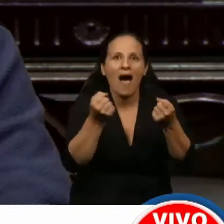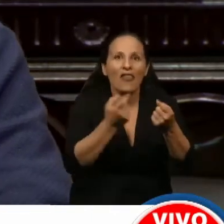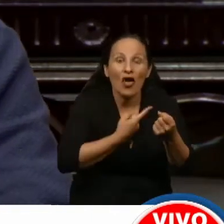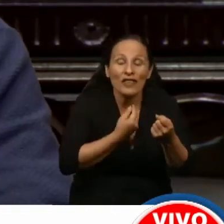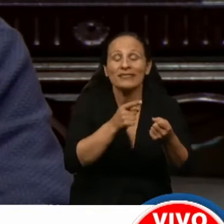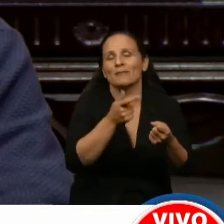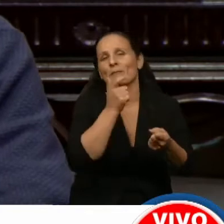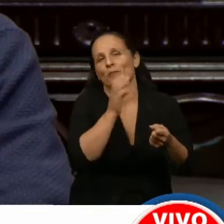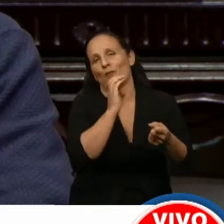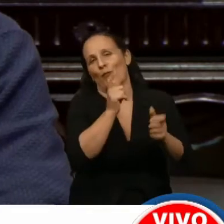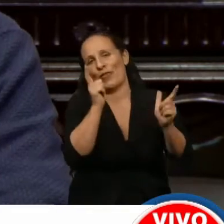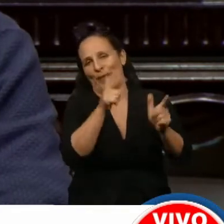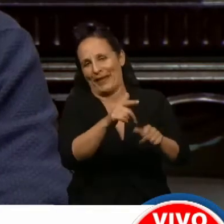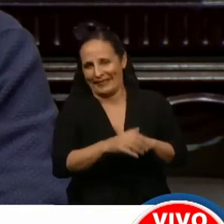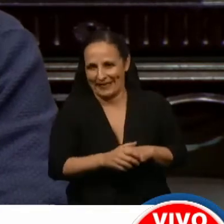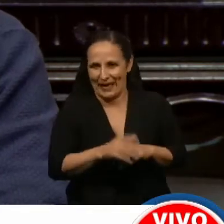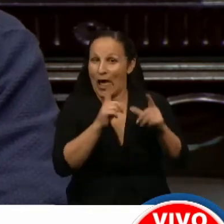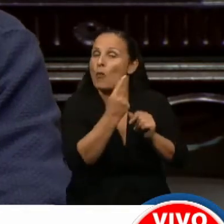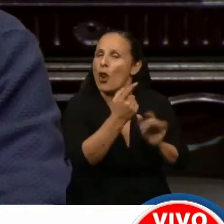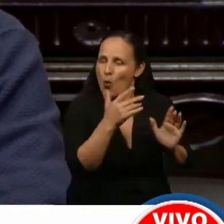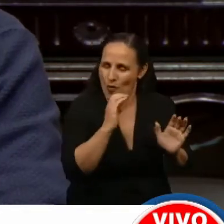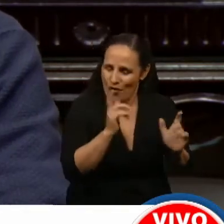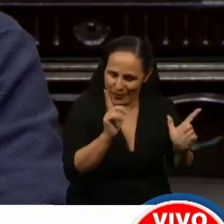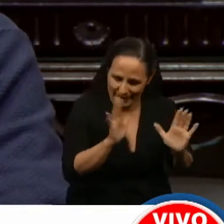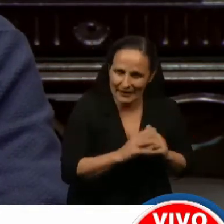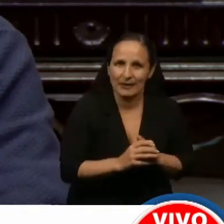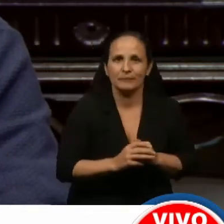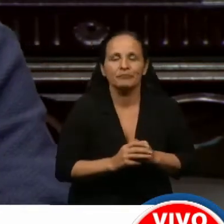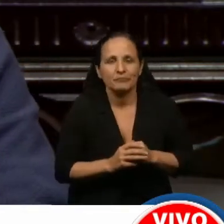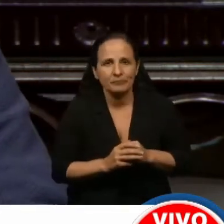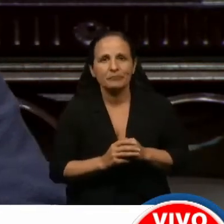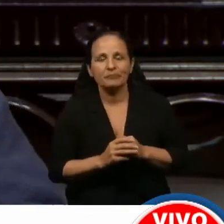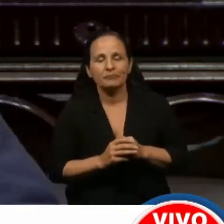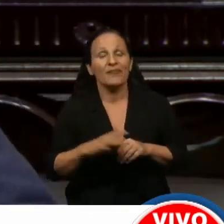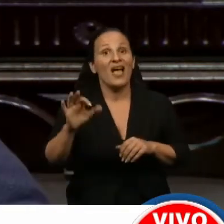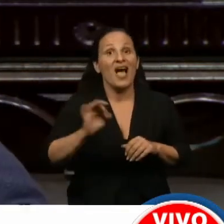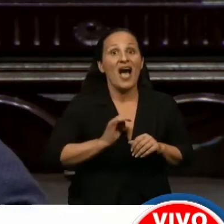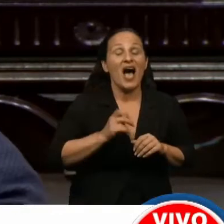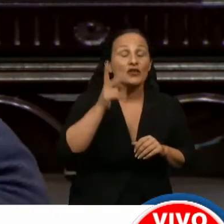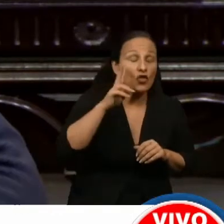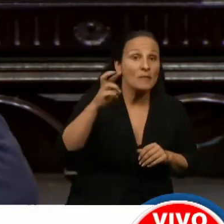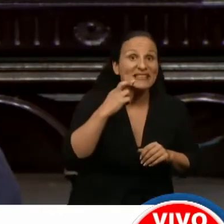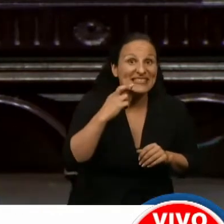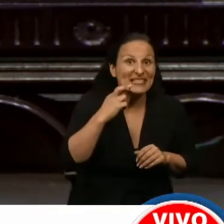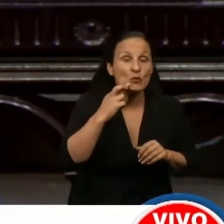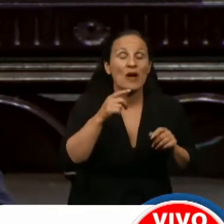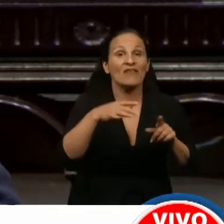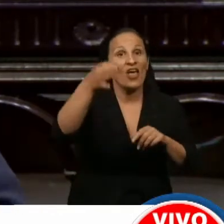Mire, el 12 de agosto, el día posterior, 12 de agosto del 2019, el día del